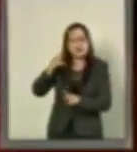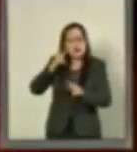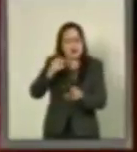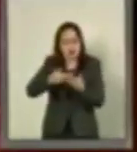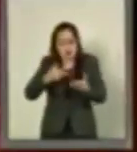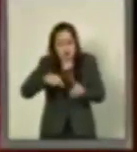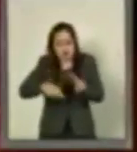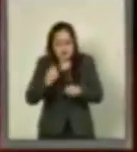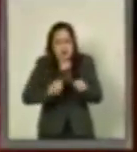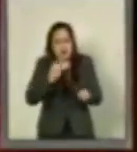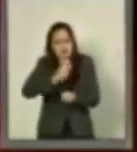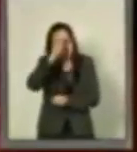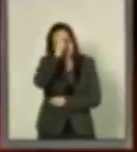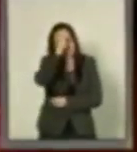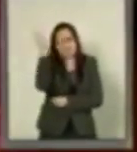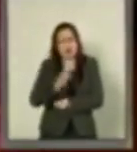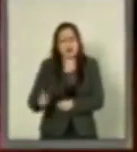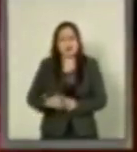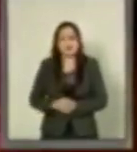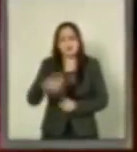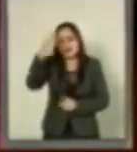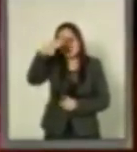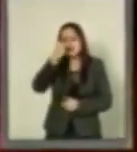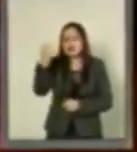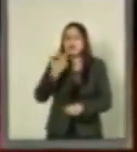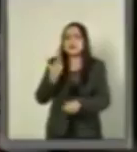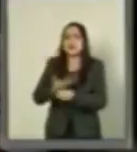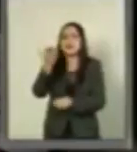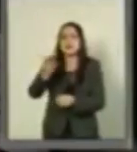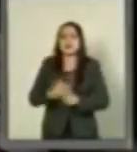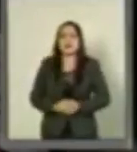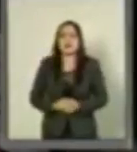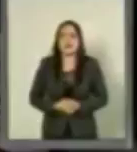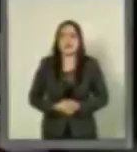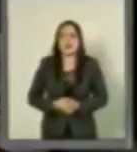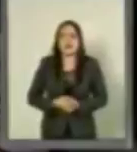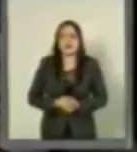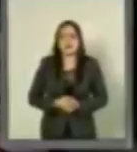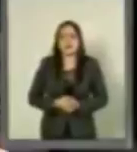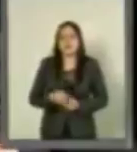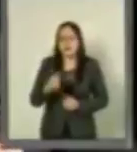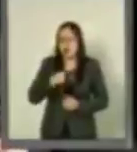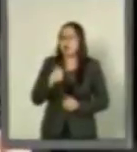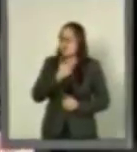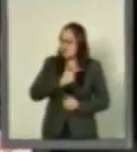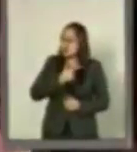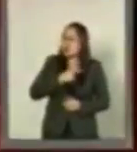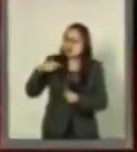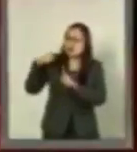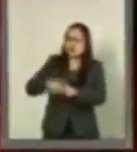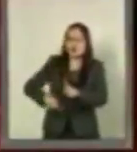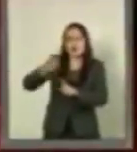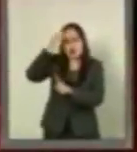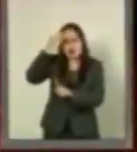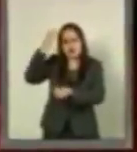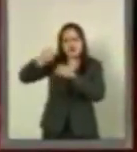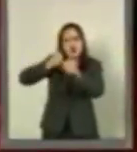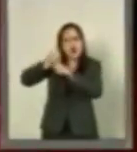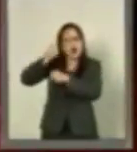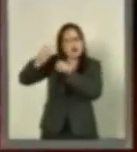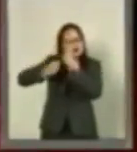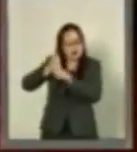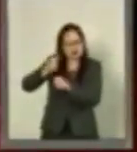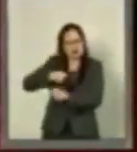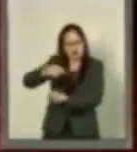peor. Señor secretario, tengo el gusto de conocerlo de hace varios años, de